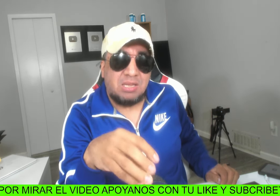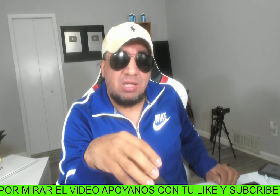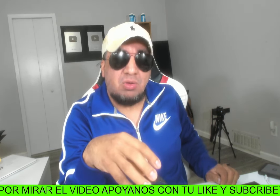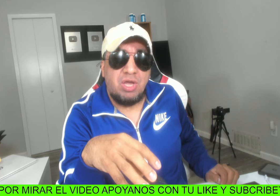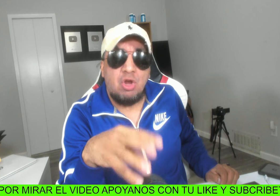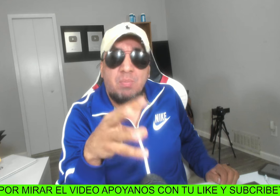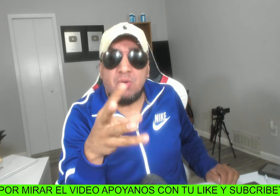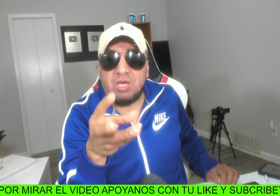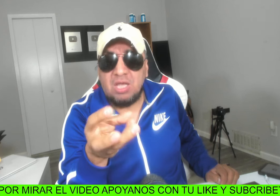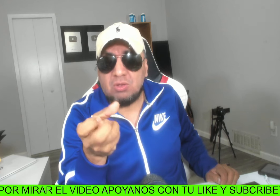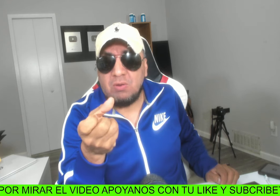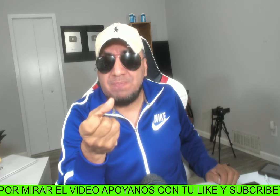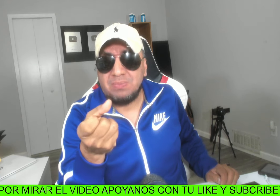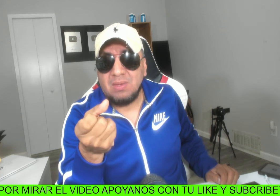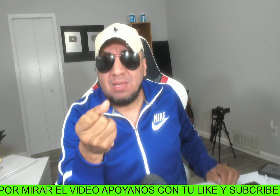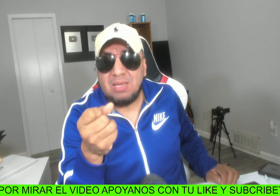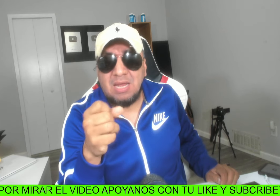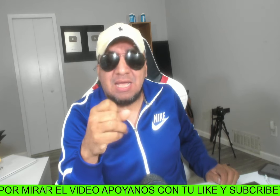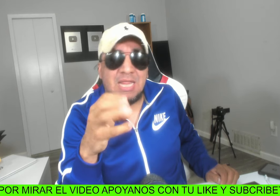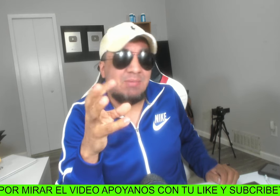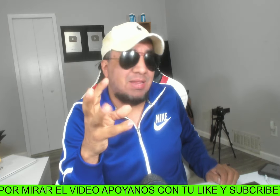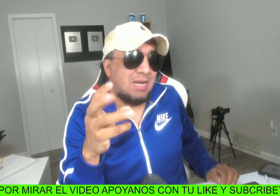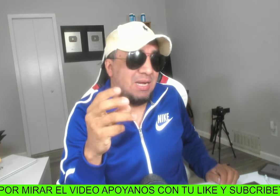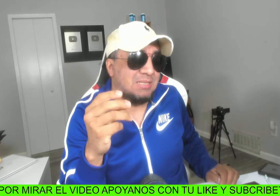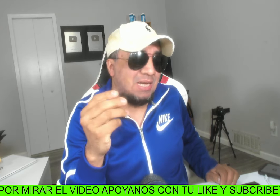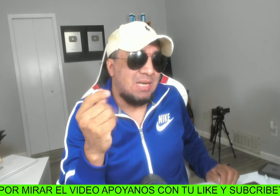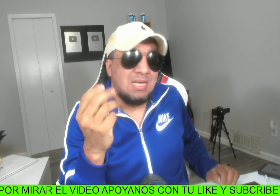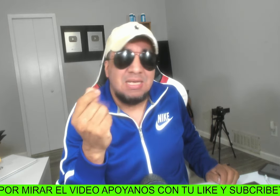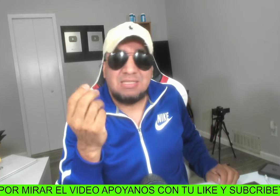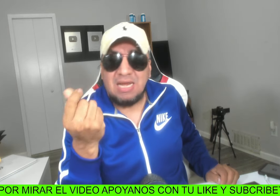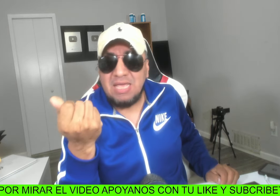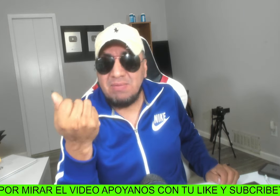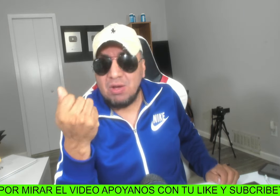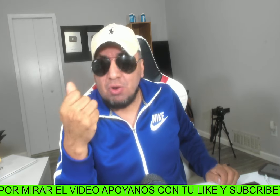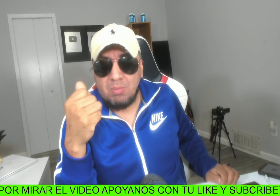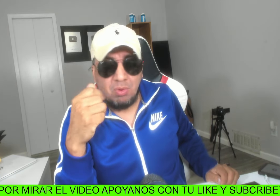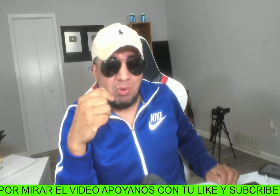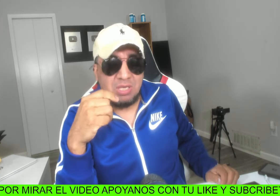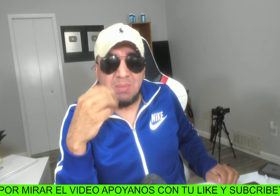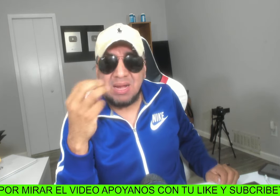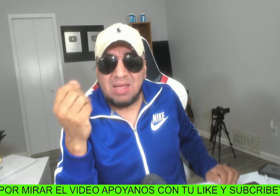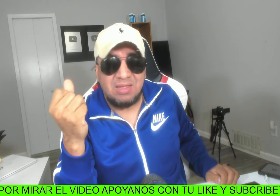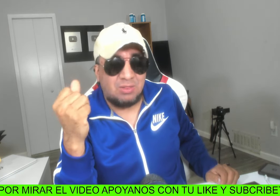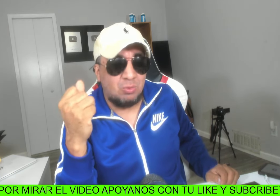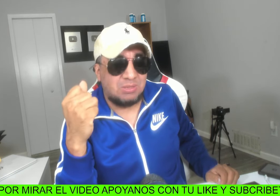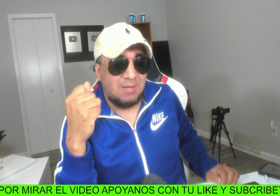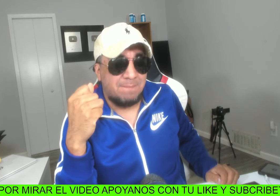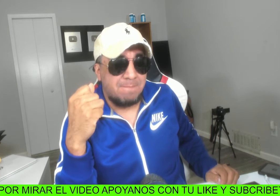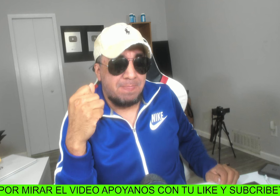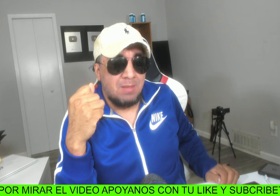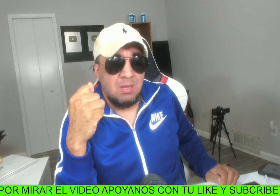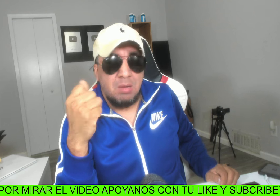lo invertido y lo poquito que les quedaba de ganancia se les iba como llamarada de